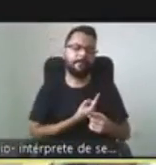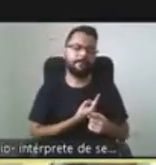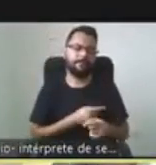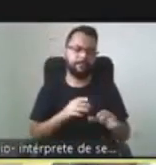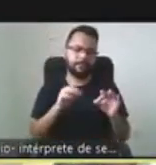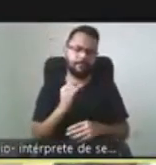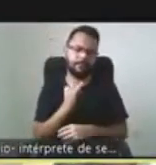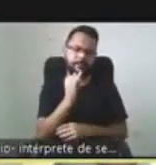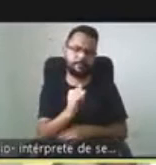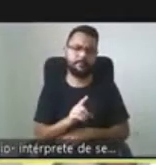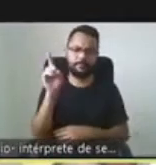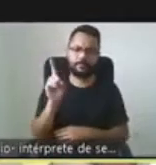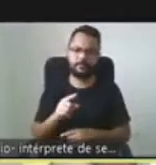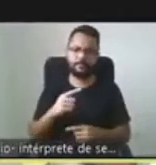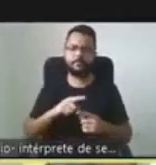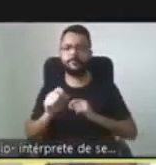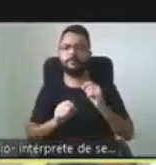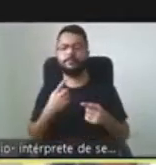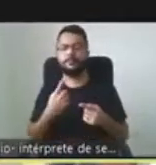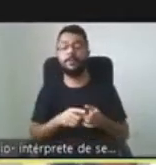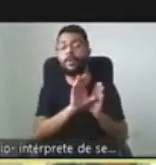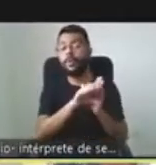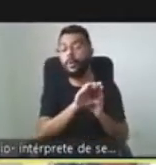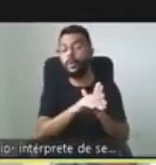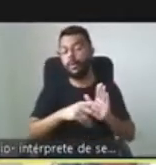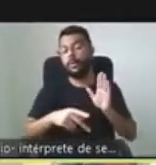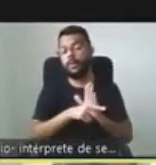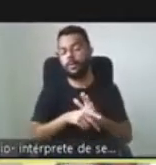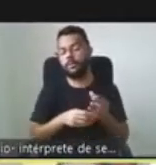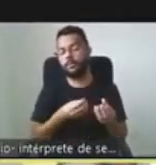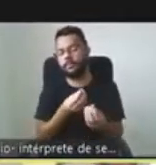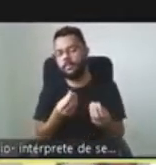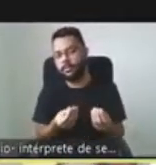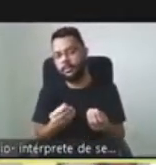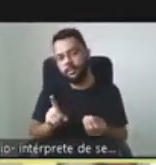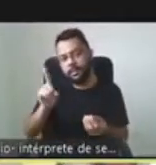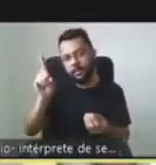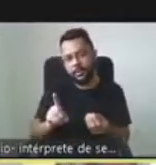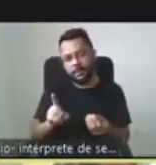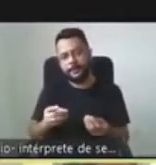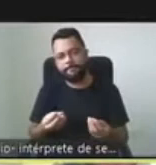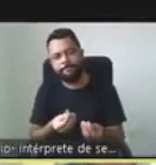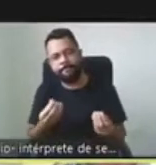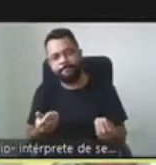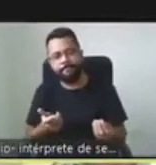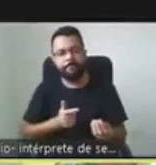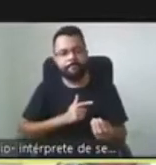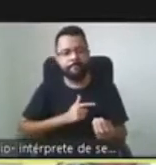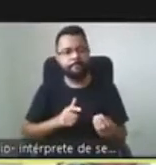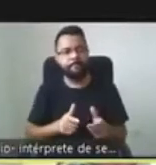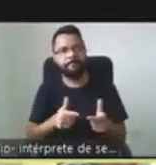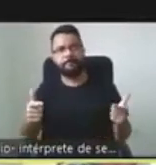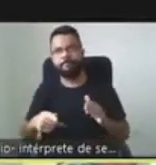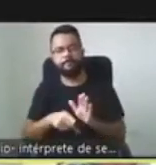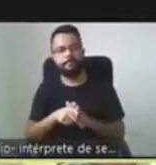derechos. Los conceptos de discapacidad pueden variar realmente de muchas maneras y